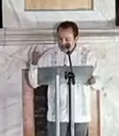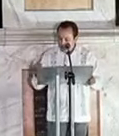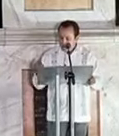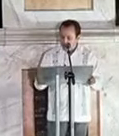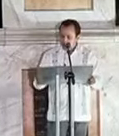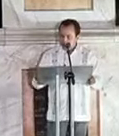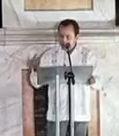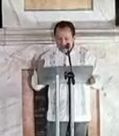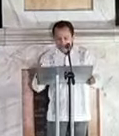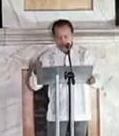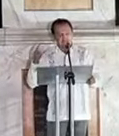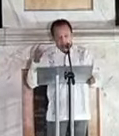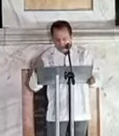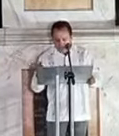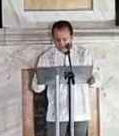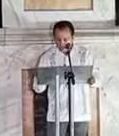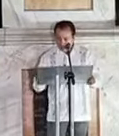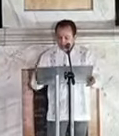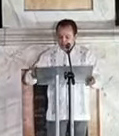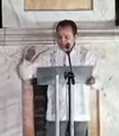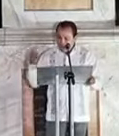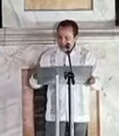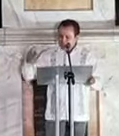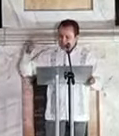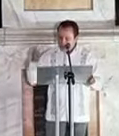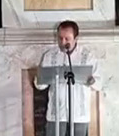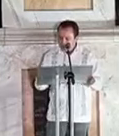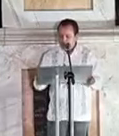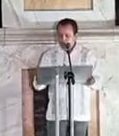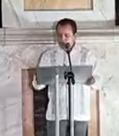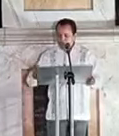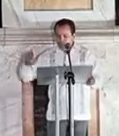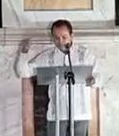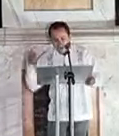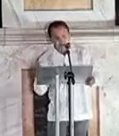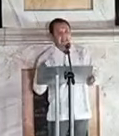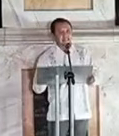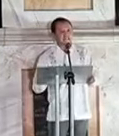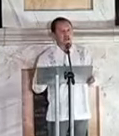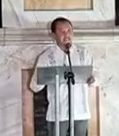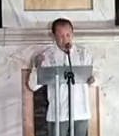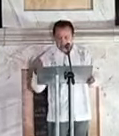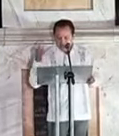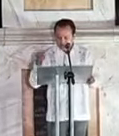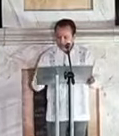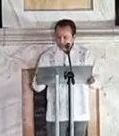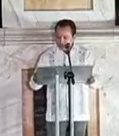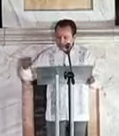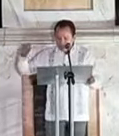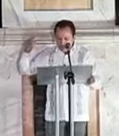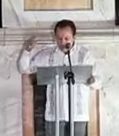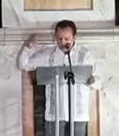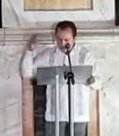el triunfo que vamos a lograr para darle seguimiento a las pavimentaciones de calles,